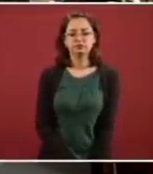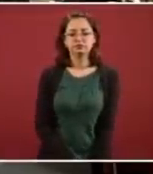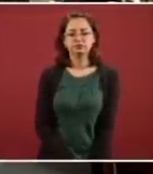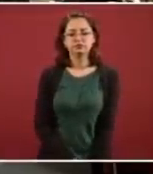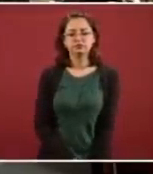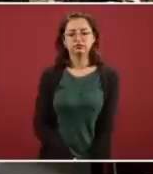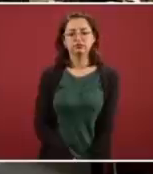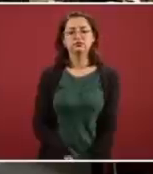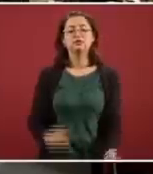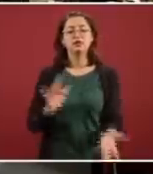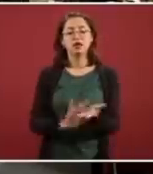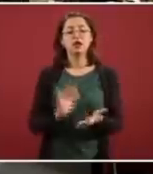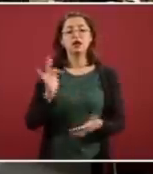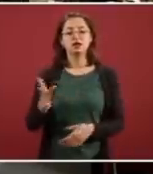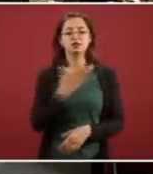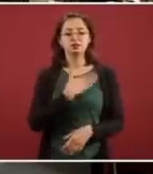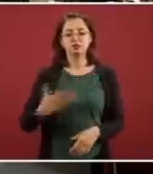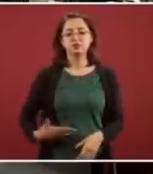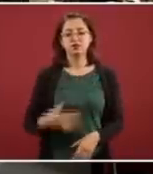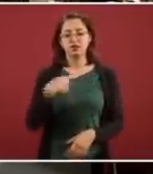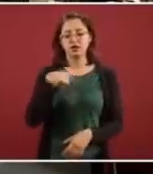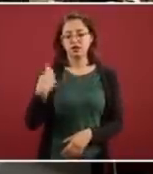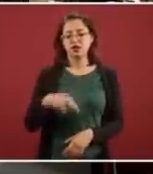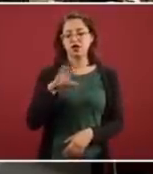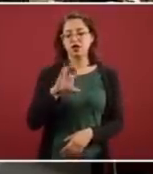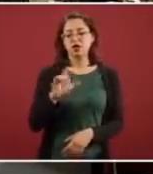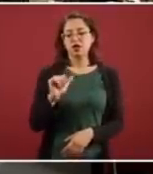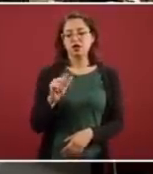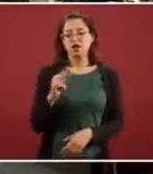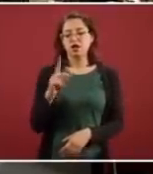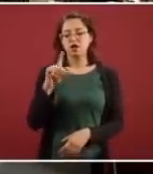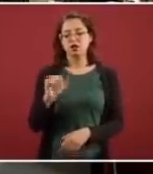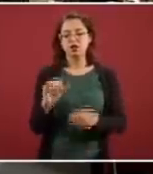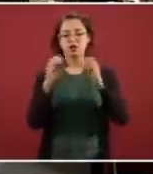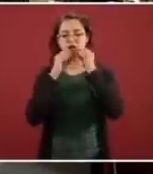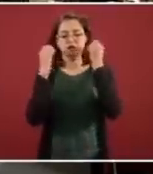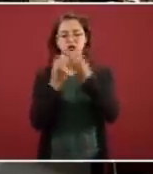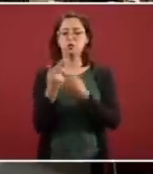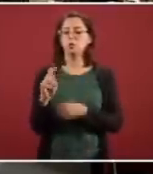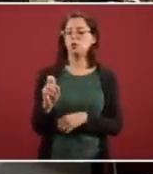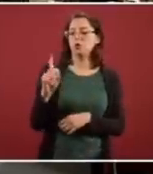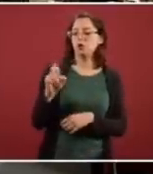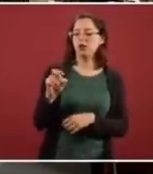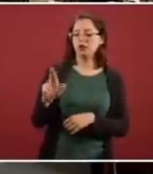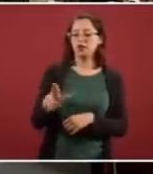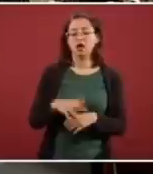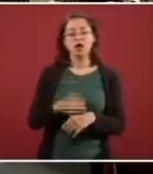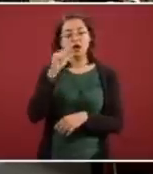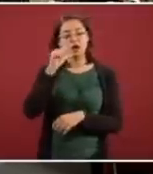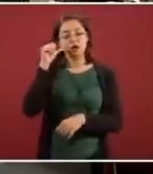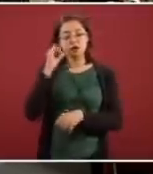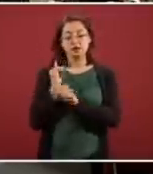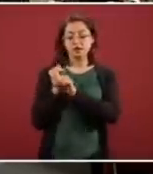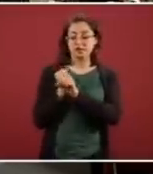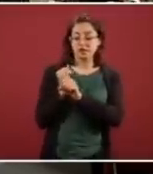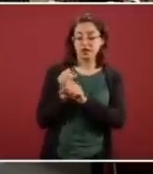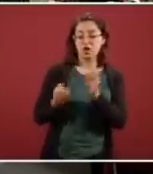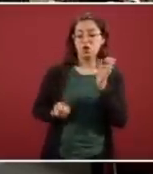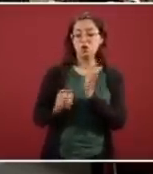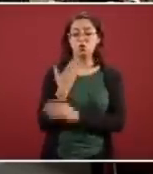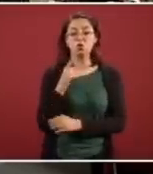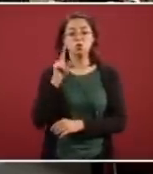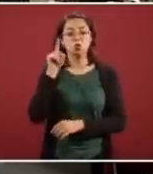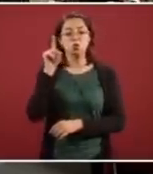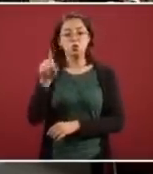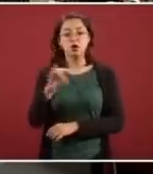Presidente, Claudio Caranza, de la organización Poder. Antier, hablando de investigaciones, sacamos un reportaje especial sobre la nueva mina, la nueva presa de